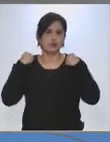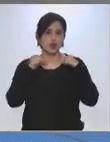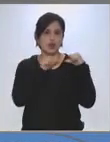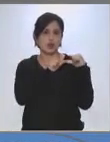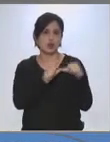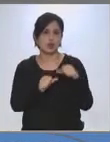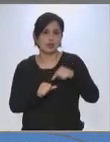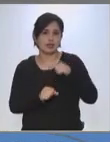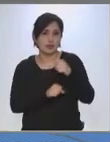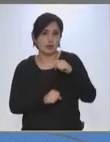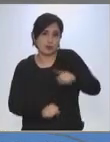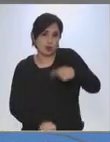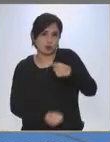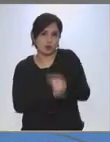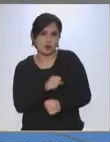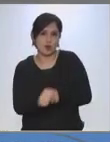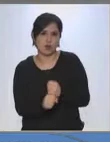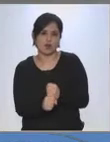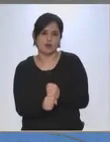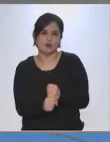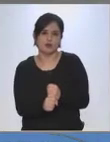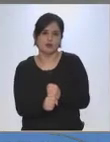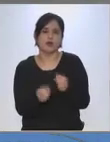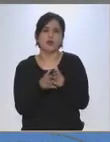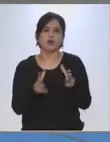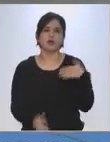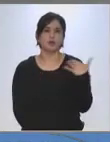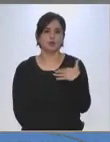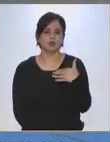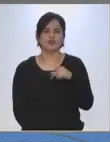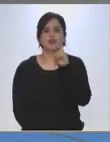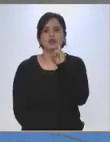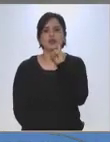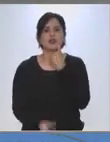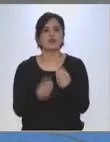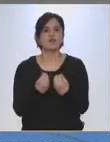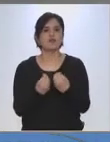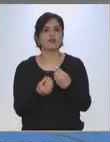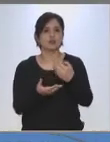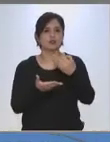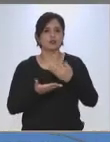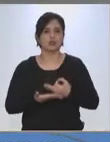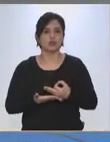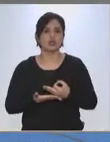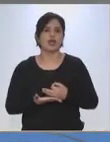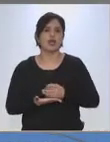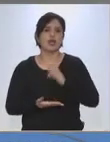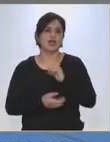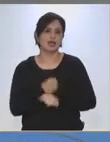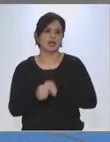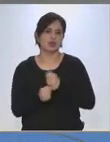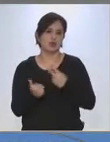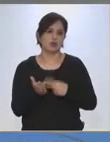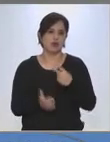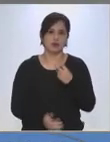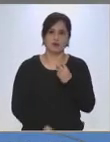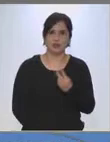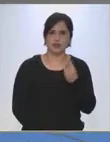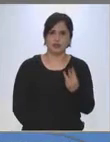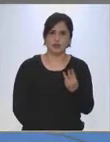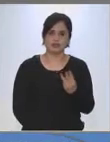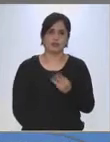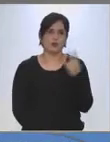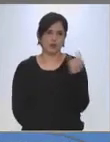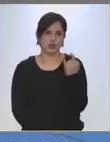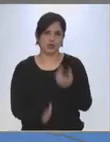todo este año que viene en es esencial para que tengamos buenos resultados el 2023 es urgente